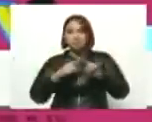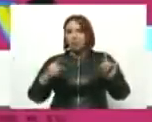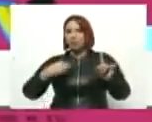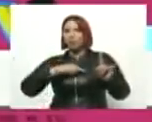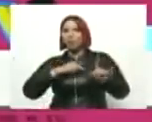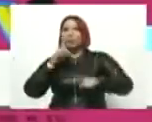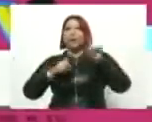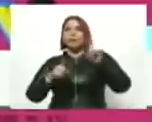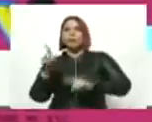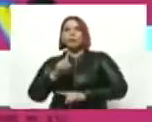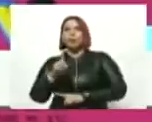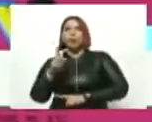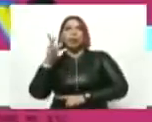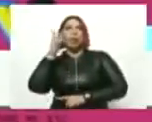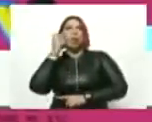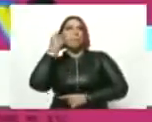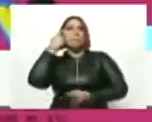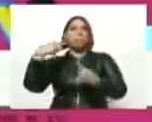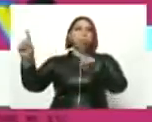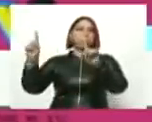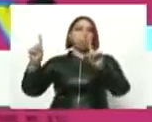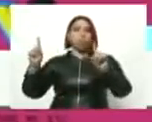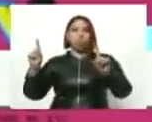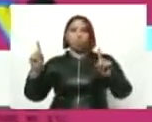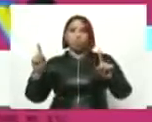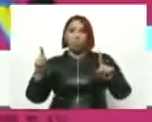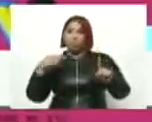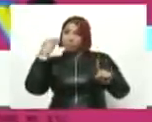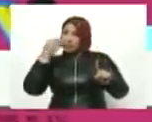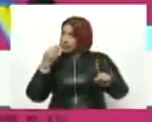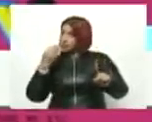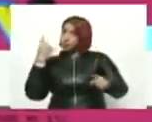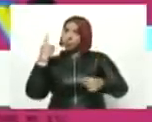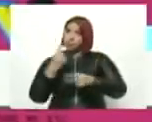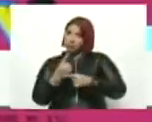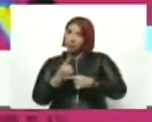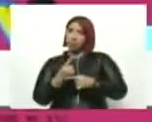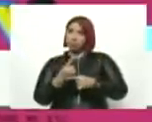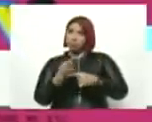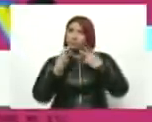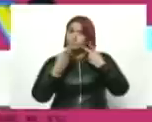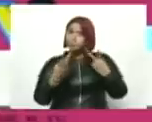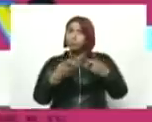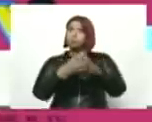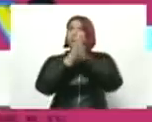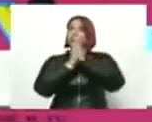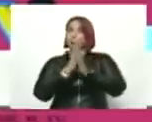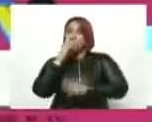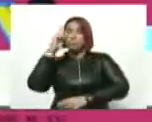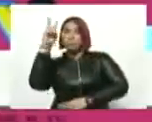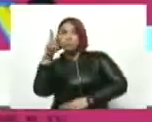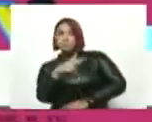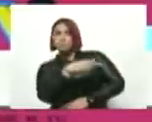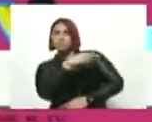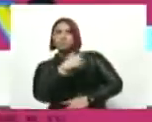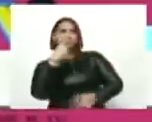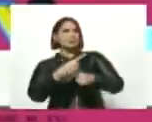a veces no escucharlo. Creo que el mensaje principal aquí es que volteemos la cara de